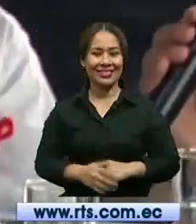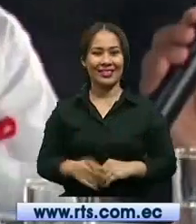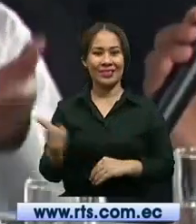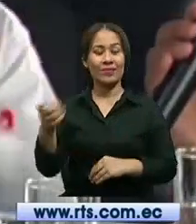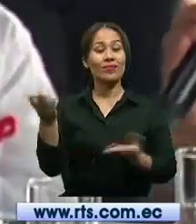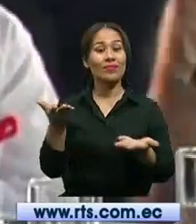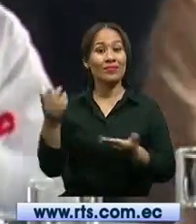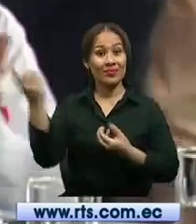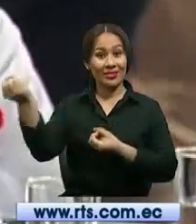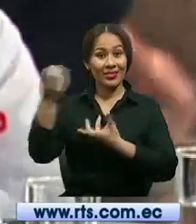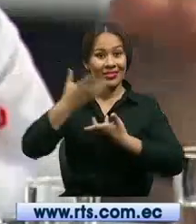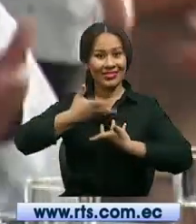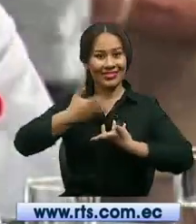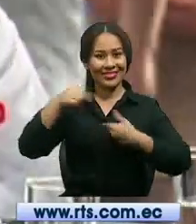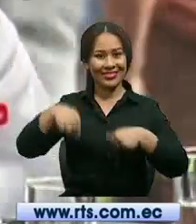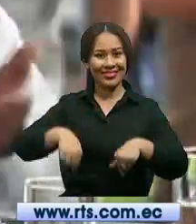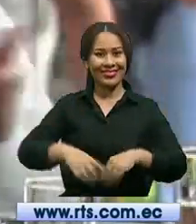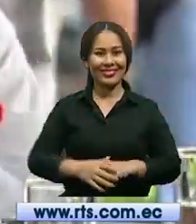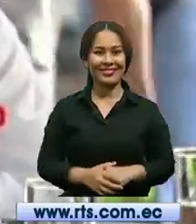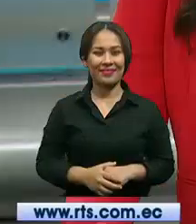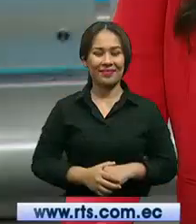Informó José Morales.